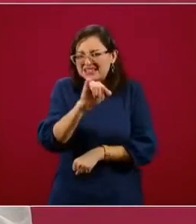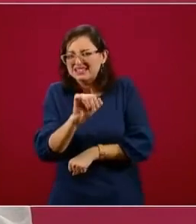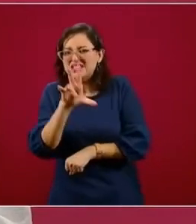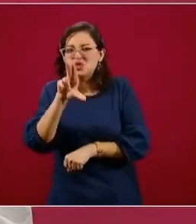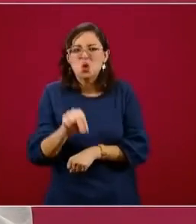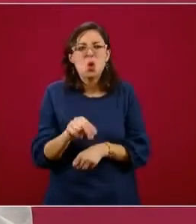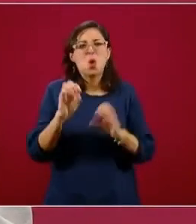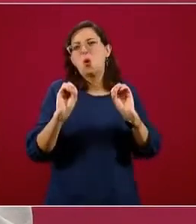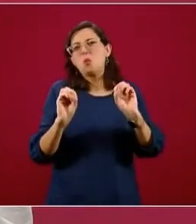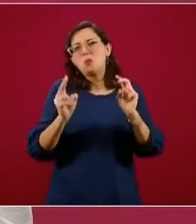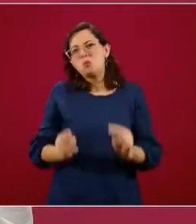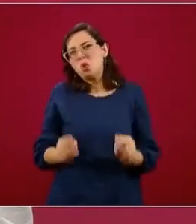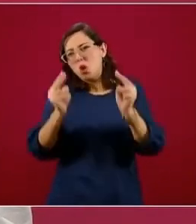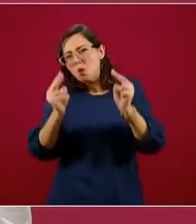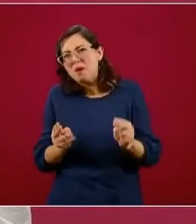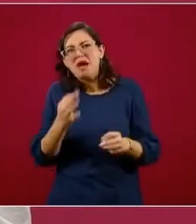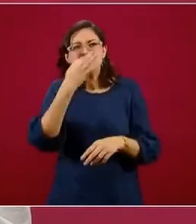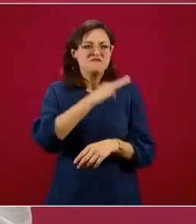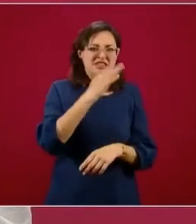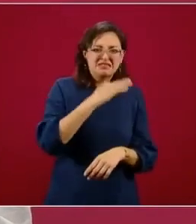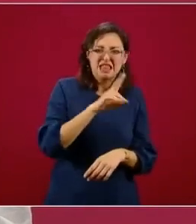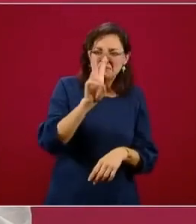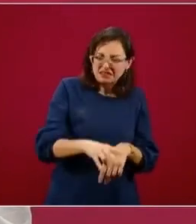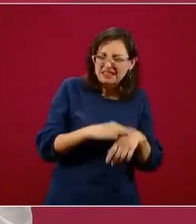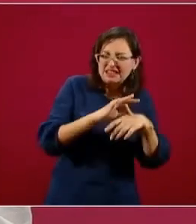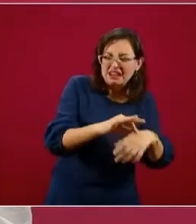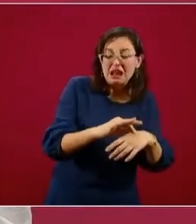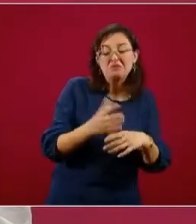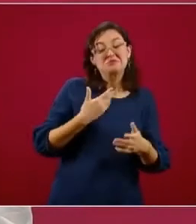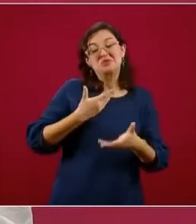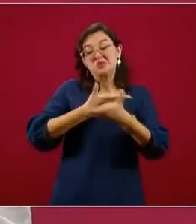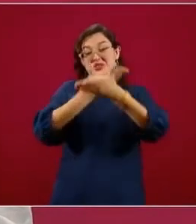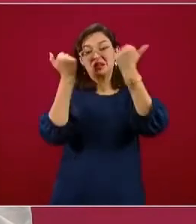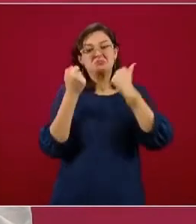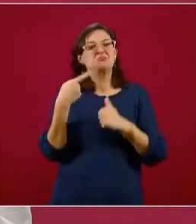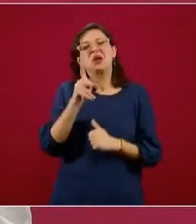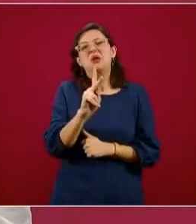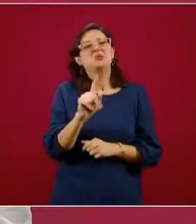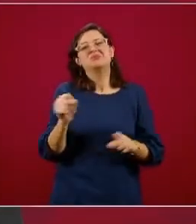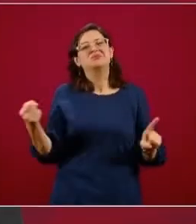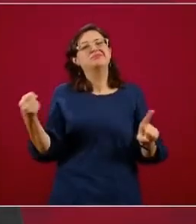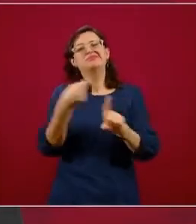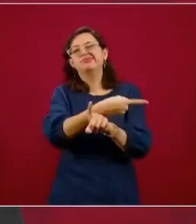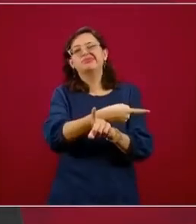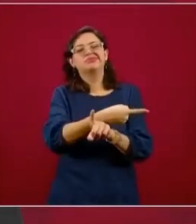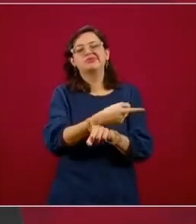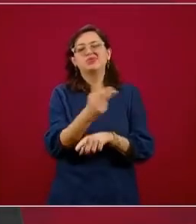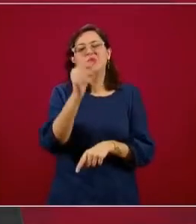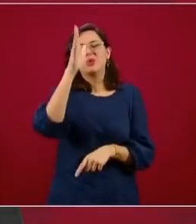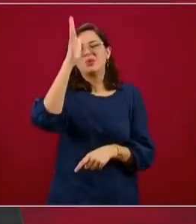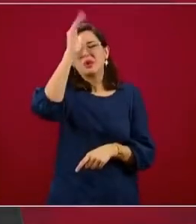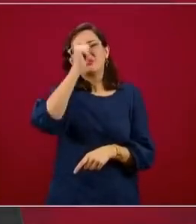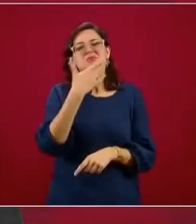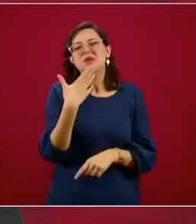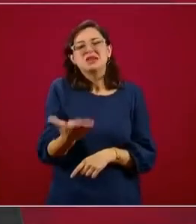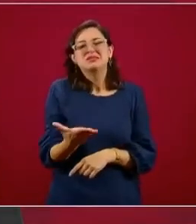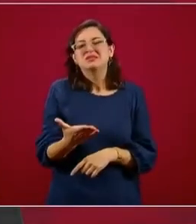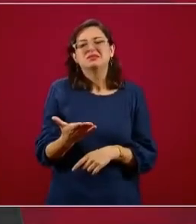realmente se está pretendiendo hacer esta fiesta o no, pero esto nos parece un despropósito. No es un